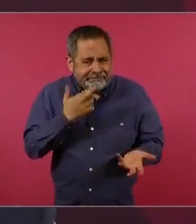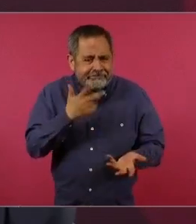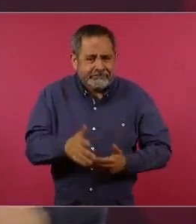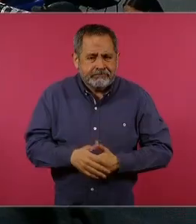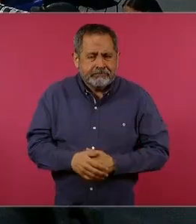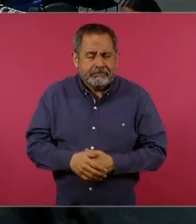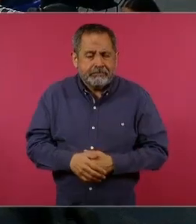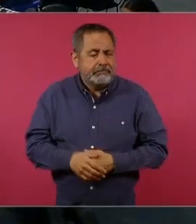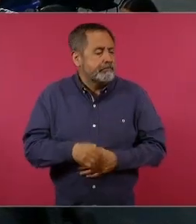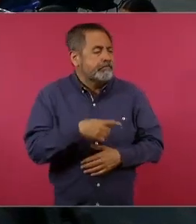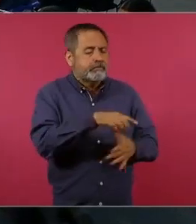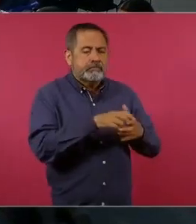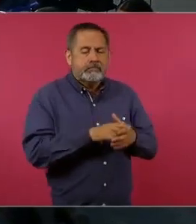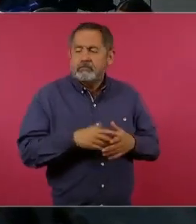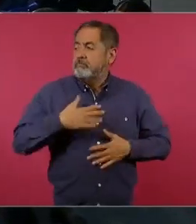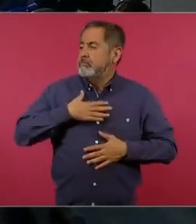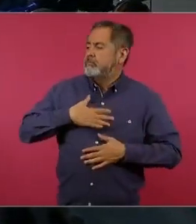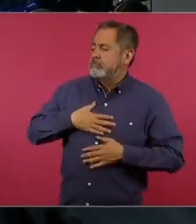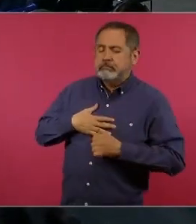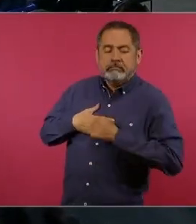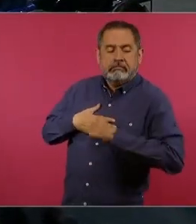Pero como les gusta el influyentismo,